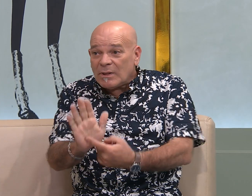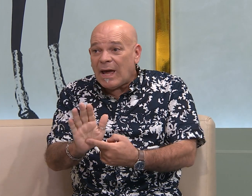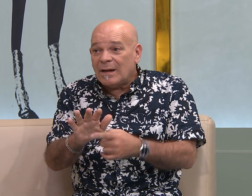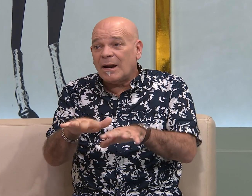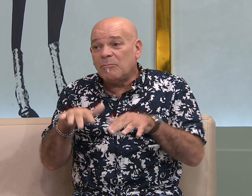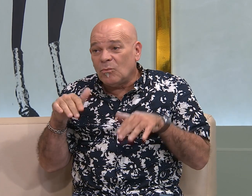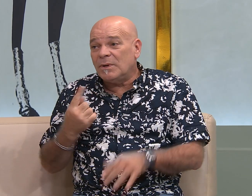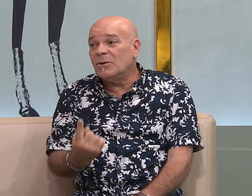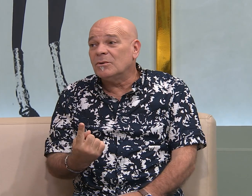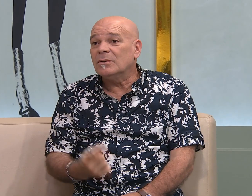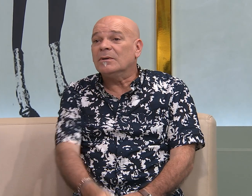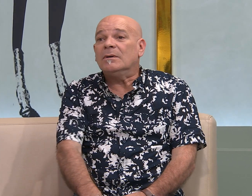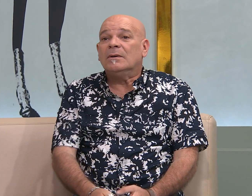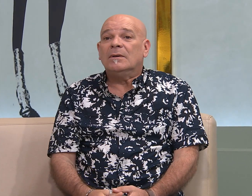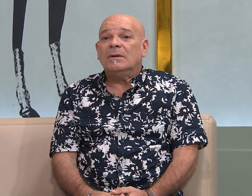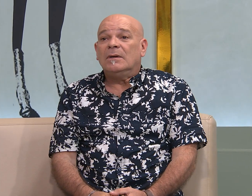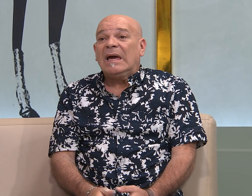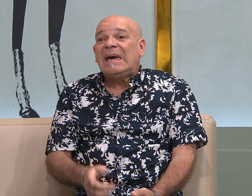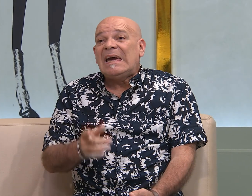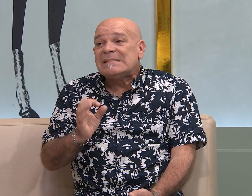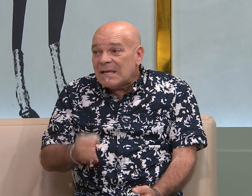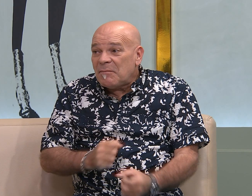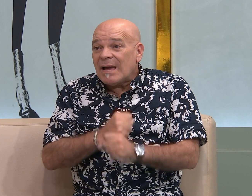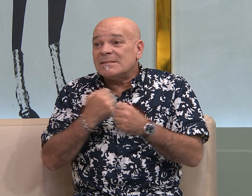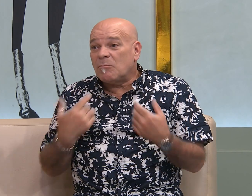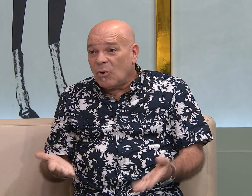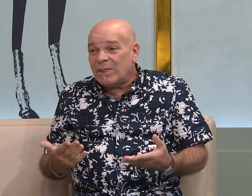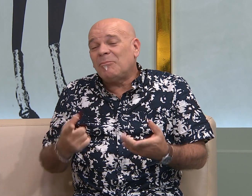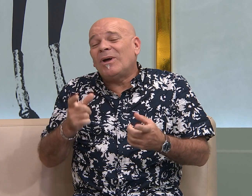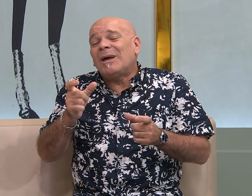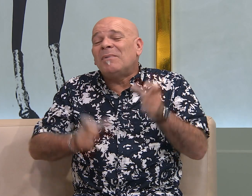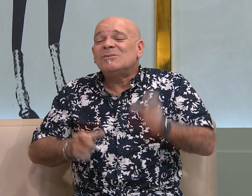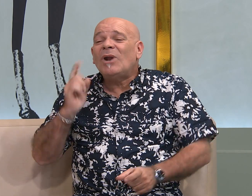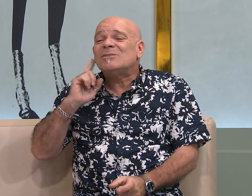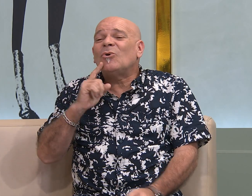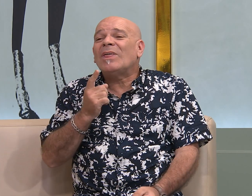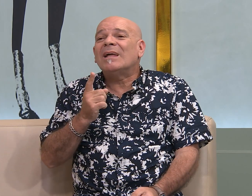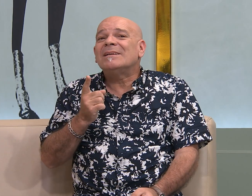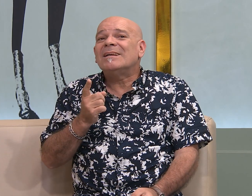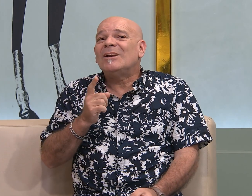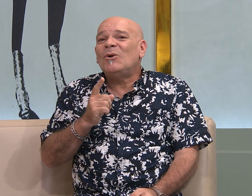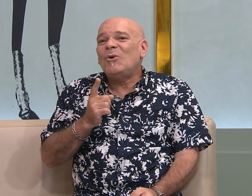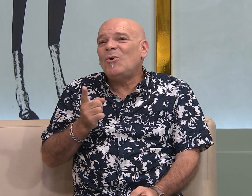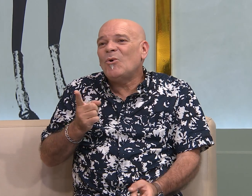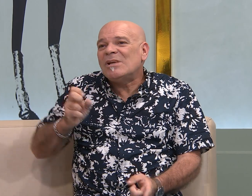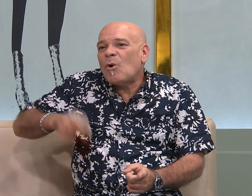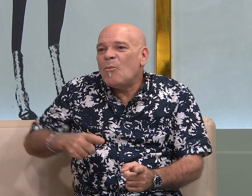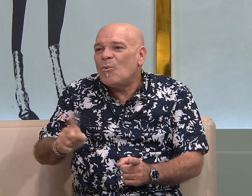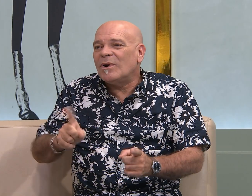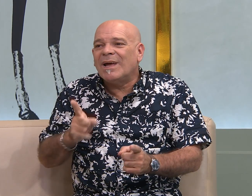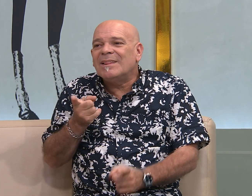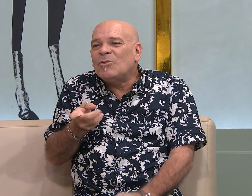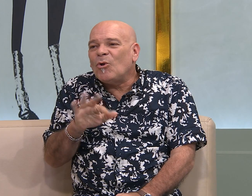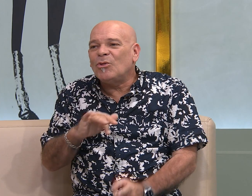es la primera vez de mostrarse en público y para saber que se puede. Las